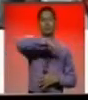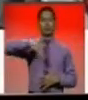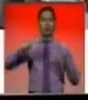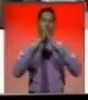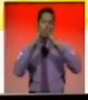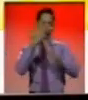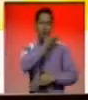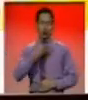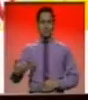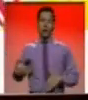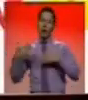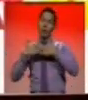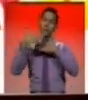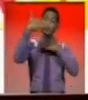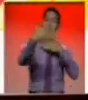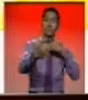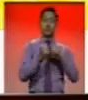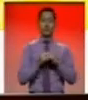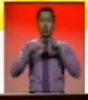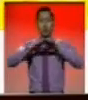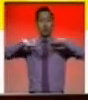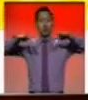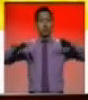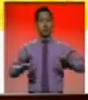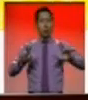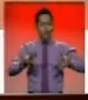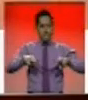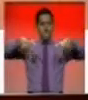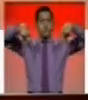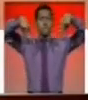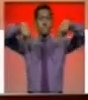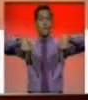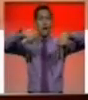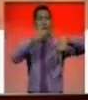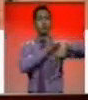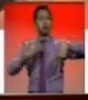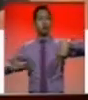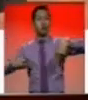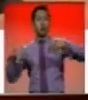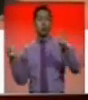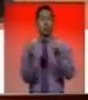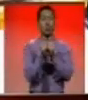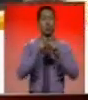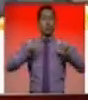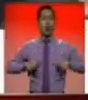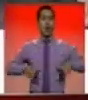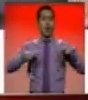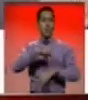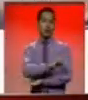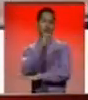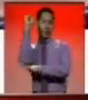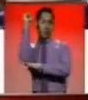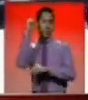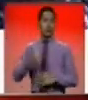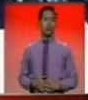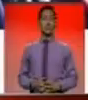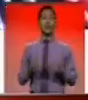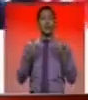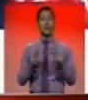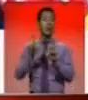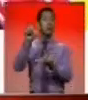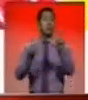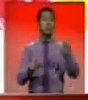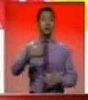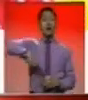de Carondelet apareció Rafael Correa con el binomio oficialista, virtual ganador de estas elecciones. También los asistentes celebraron